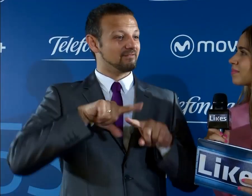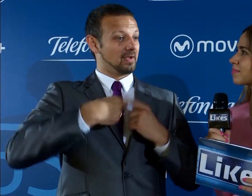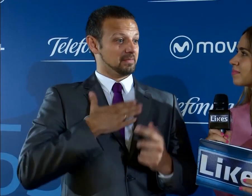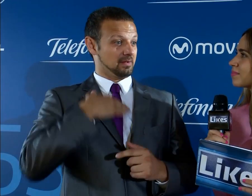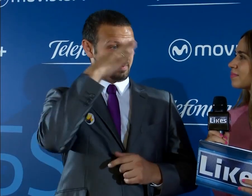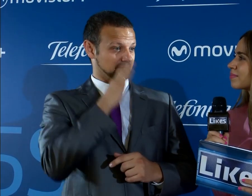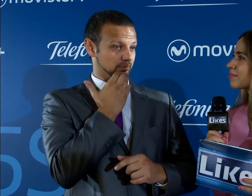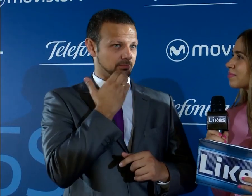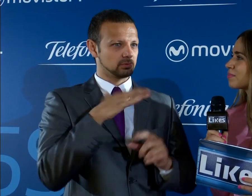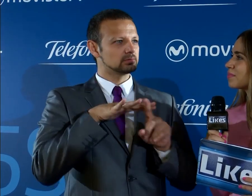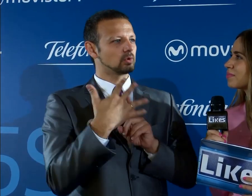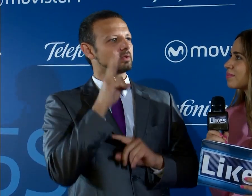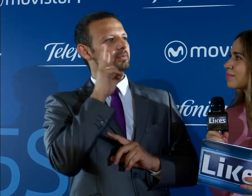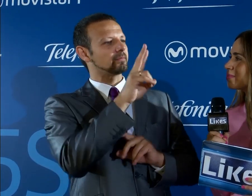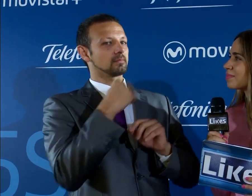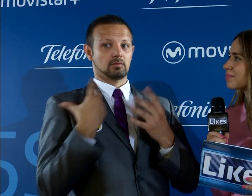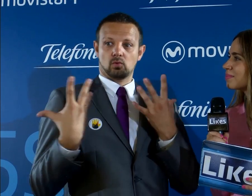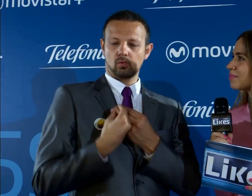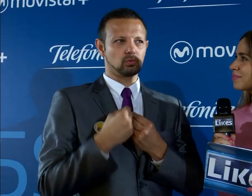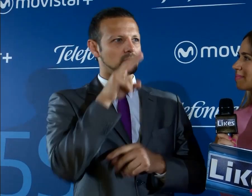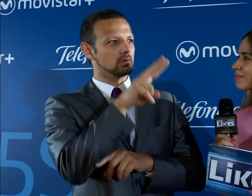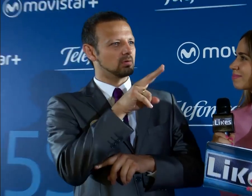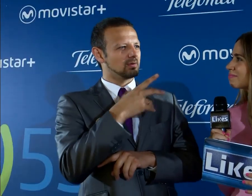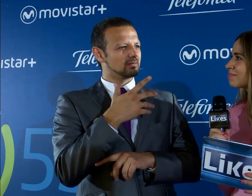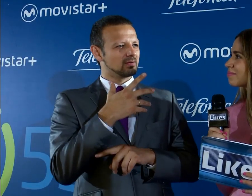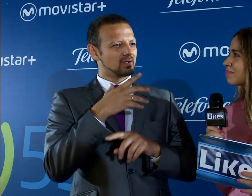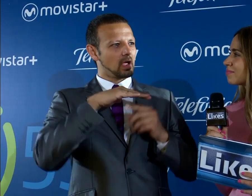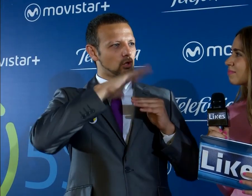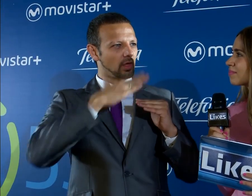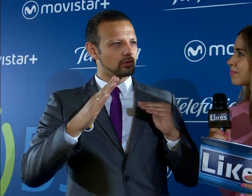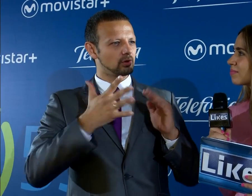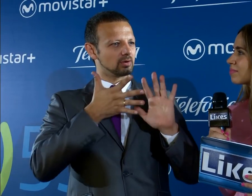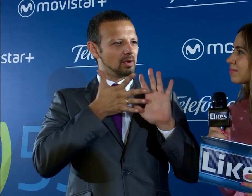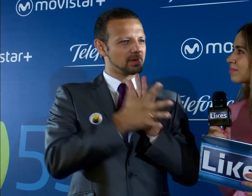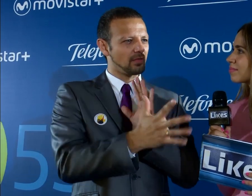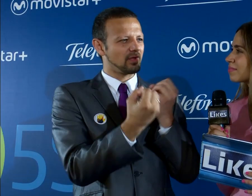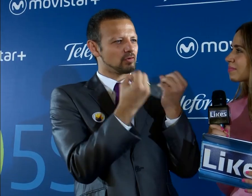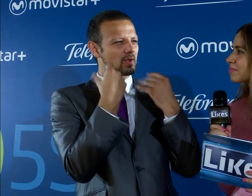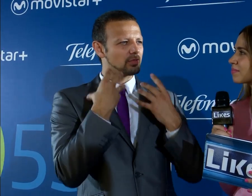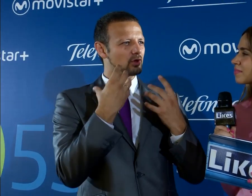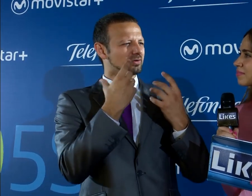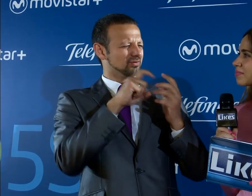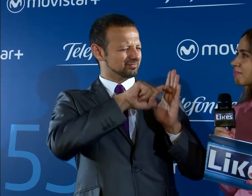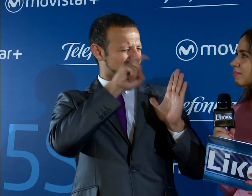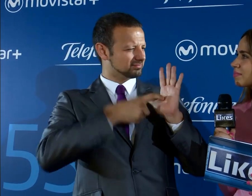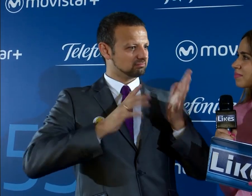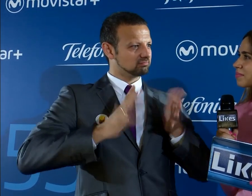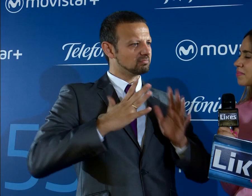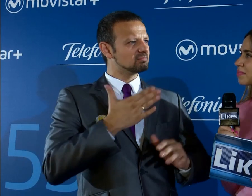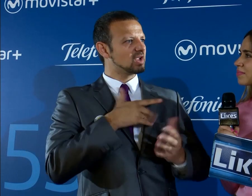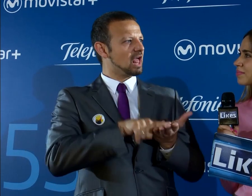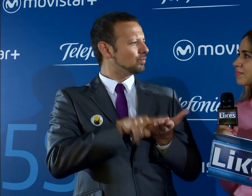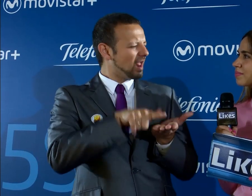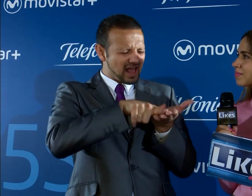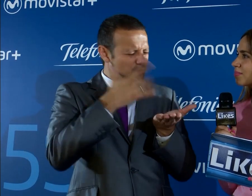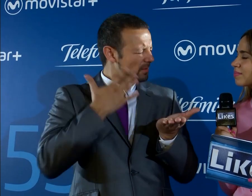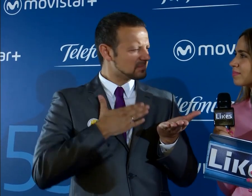Tus padres cuando ven a sus hijos o a sus hijas que pueden disfrutar de la entonación, de la explicación, de una información completa a través de su lengua,